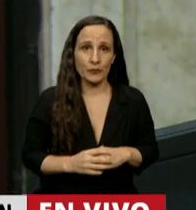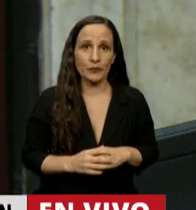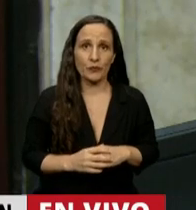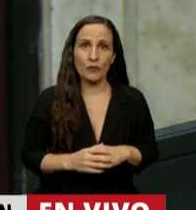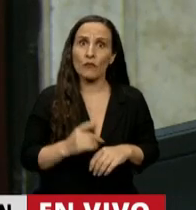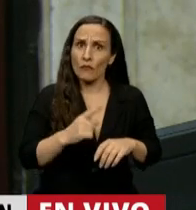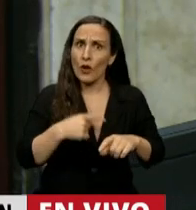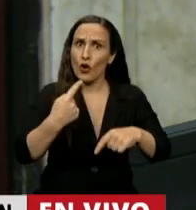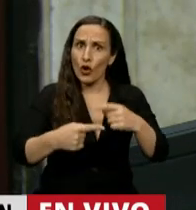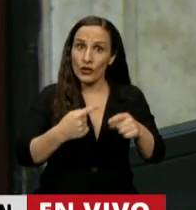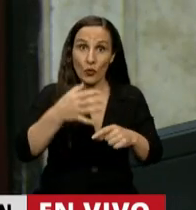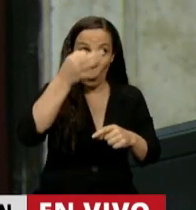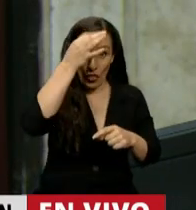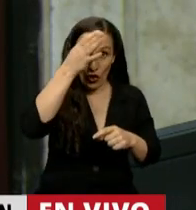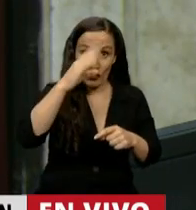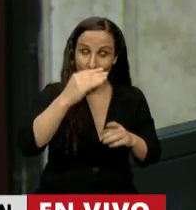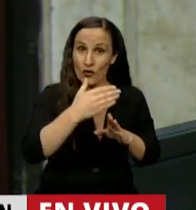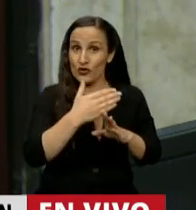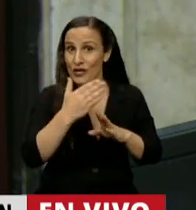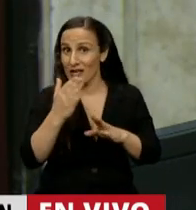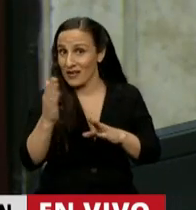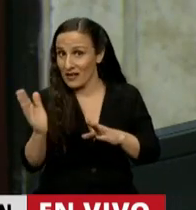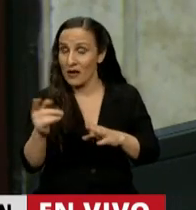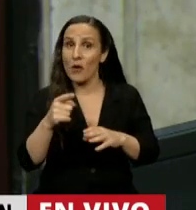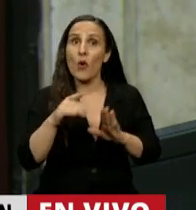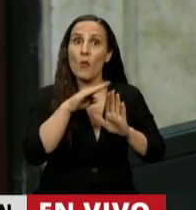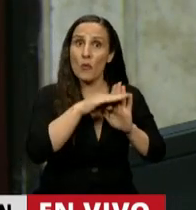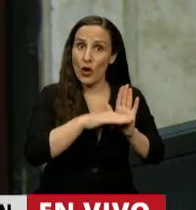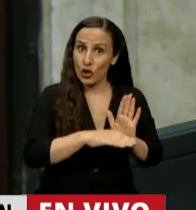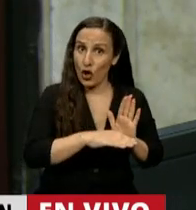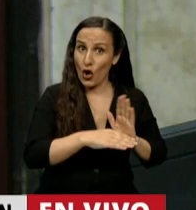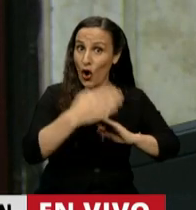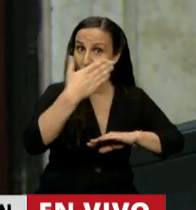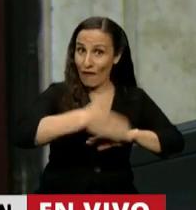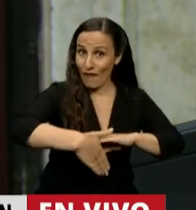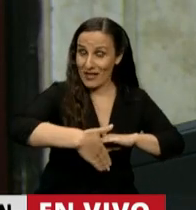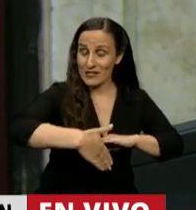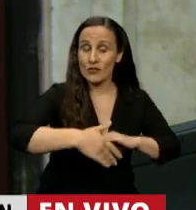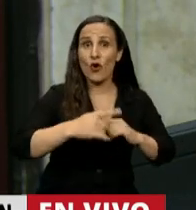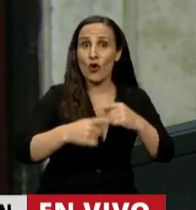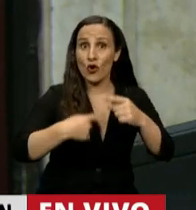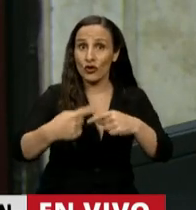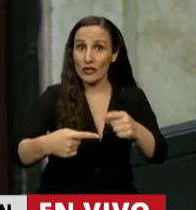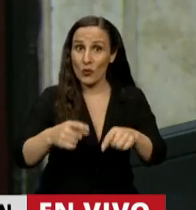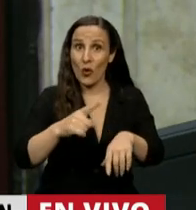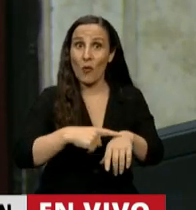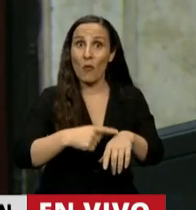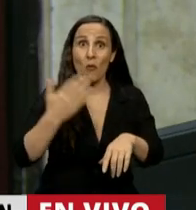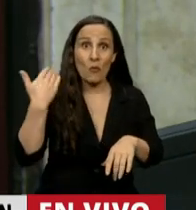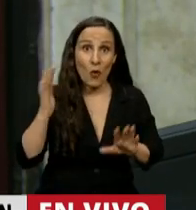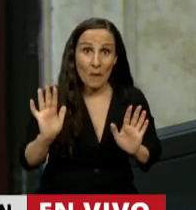y siguió sesionando después de las 12 de la noche a pesar de que el protocolo estaba vencido. Y no hubo en ese